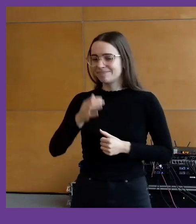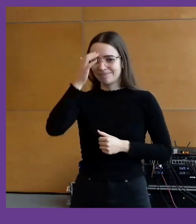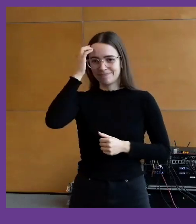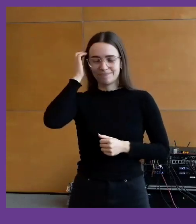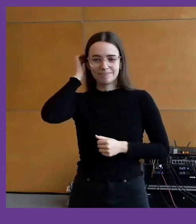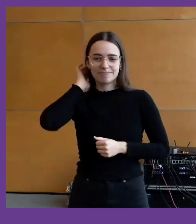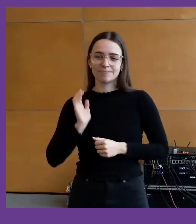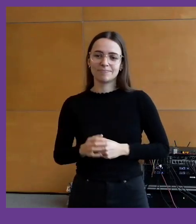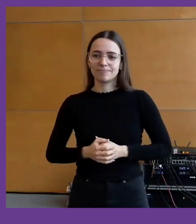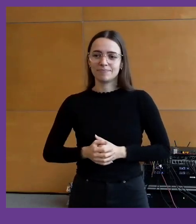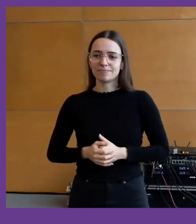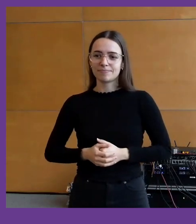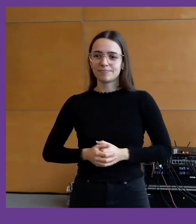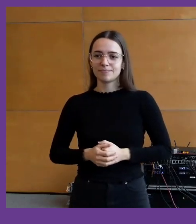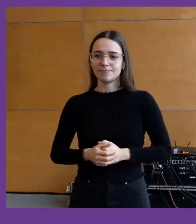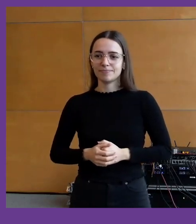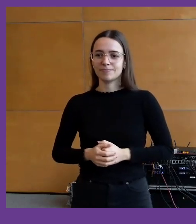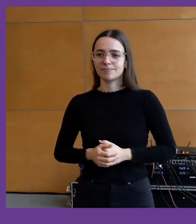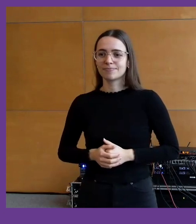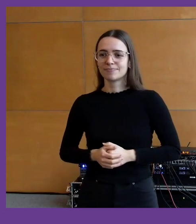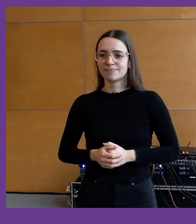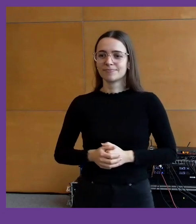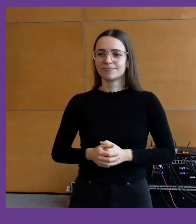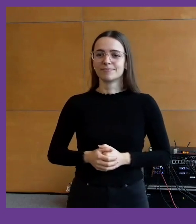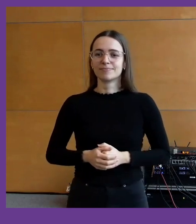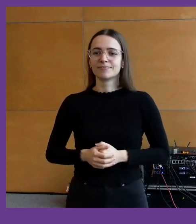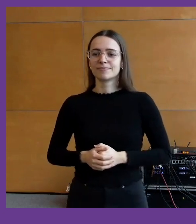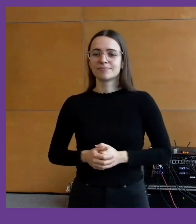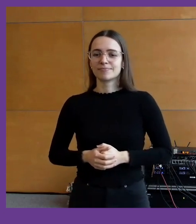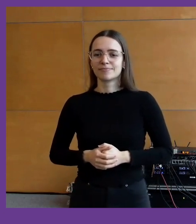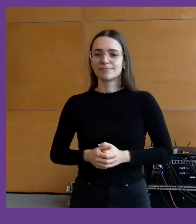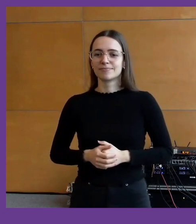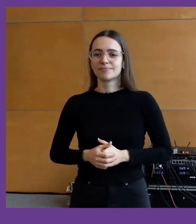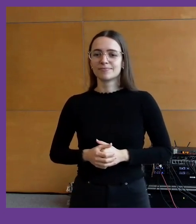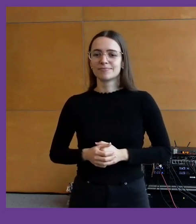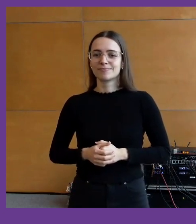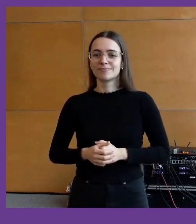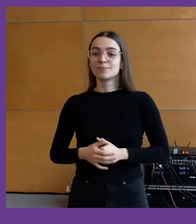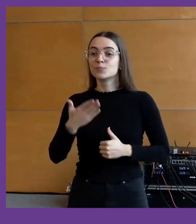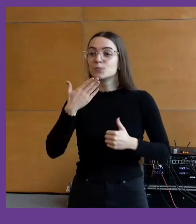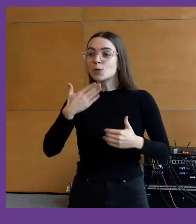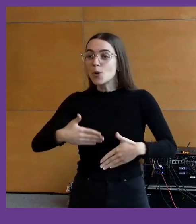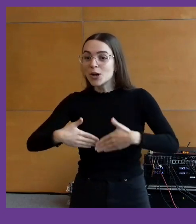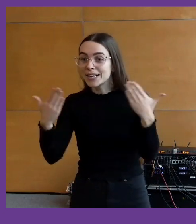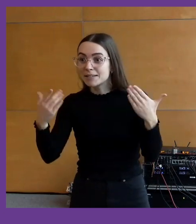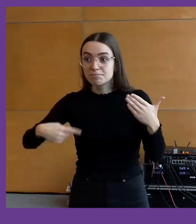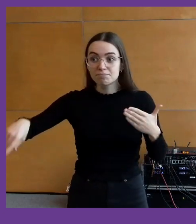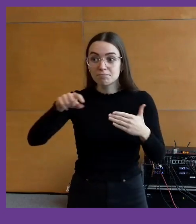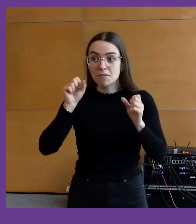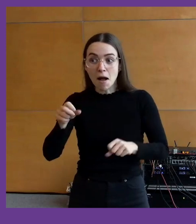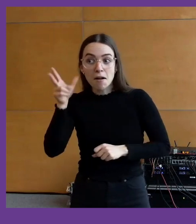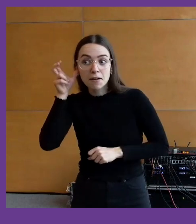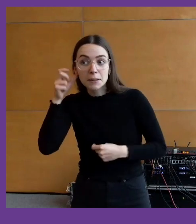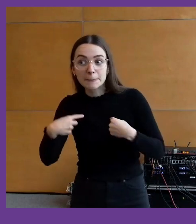Buenos días. Salgo de frente, no te preocupes. Sí, Paco. Me imagino que hoy han llegado todos